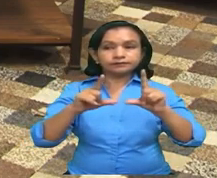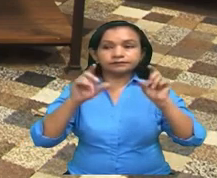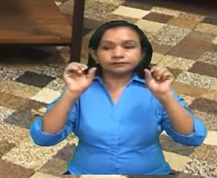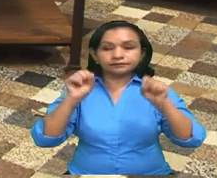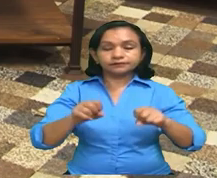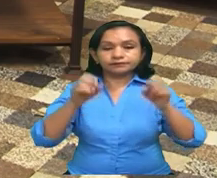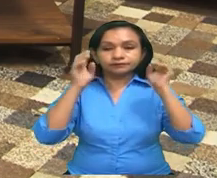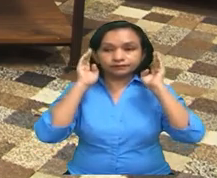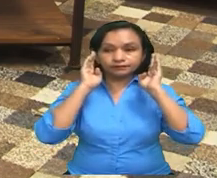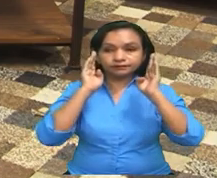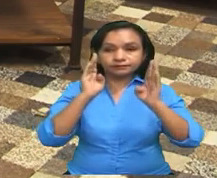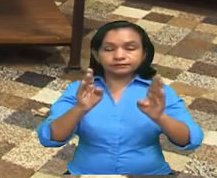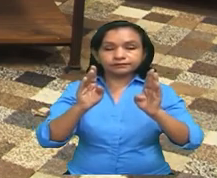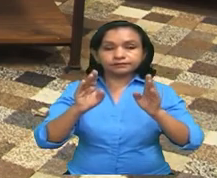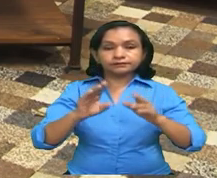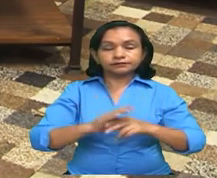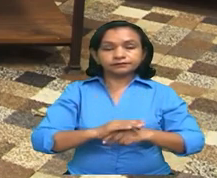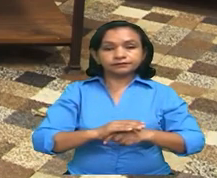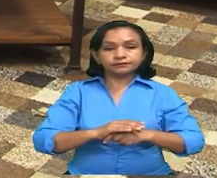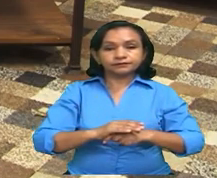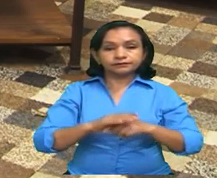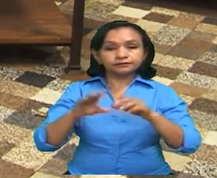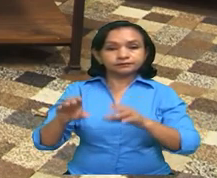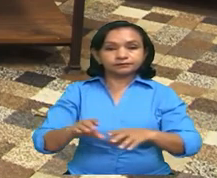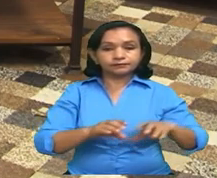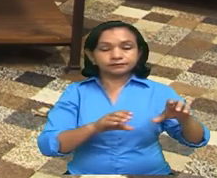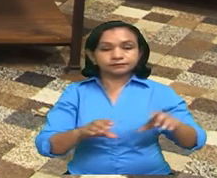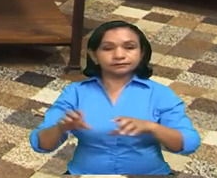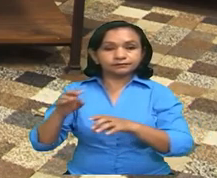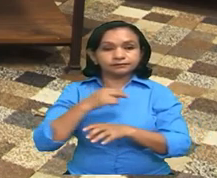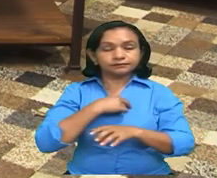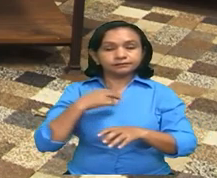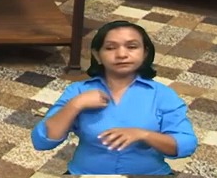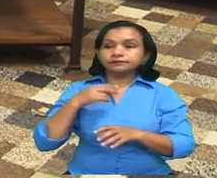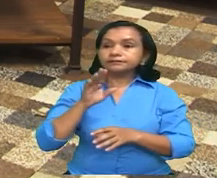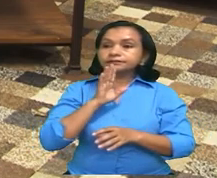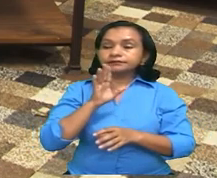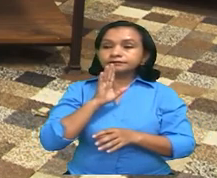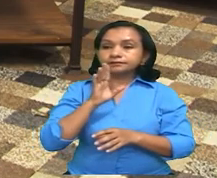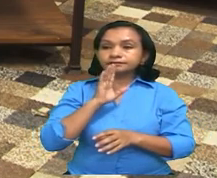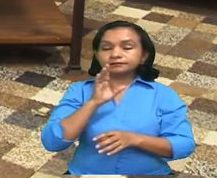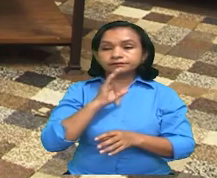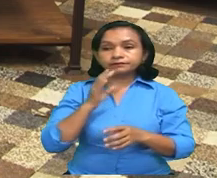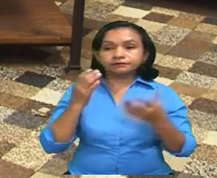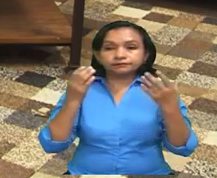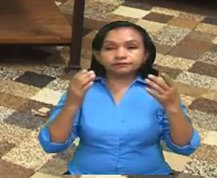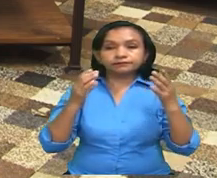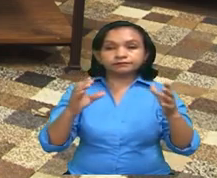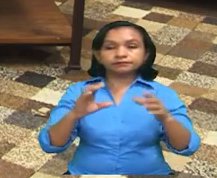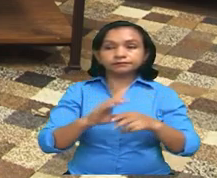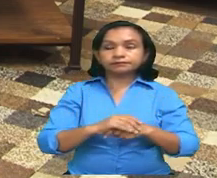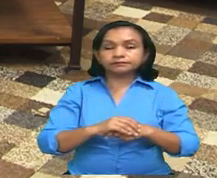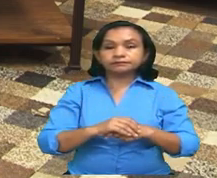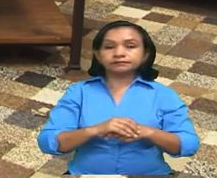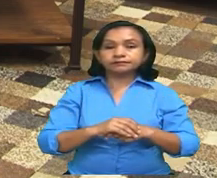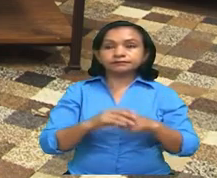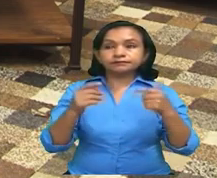que exista esa oportunidad, que tengamos más visitantes de diferentes países y que todas